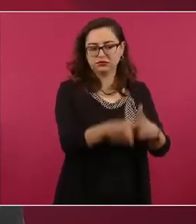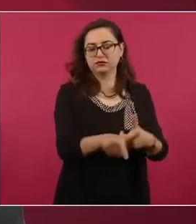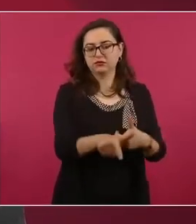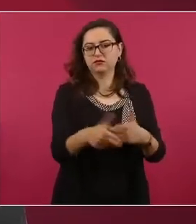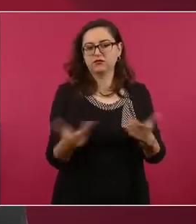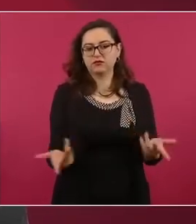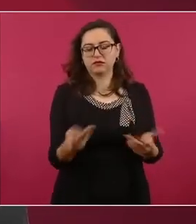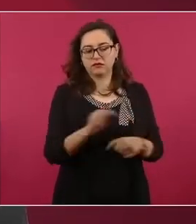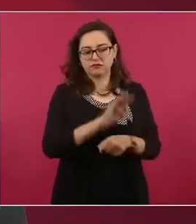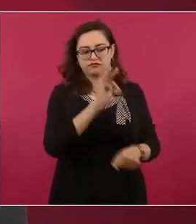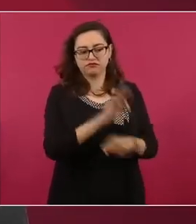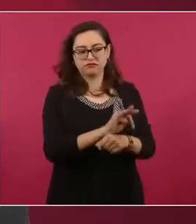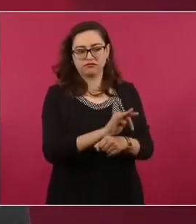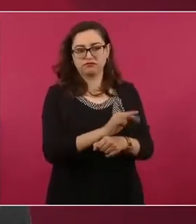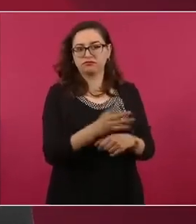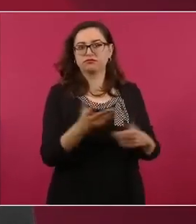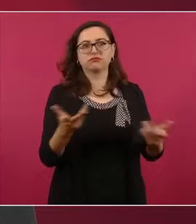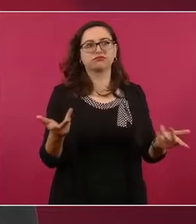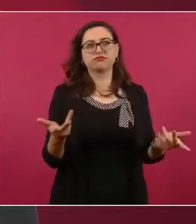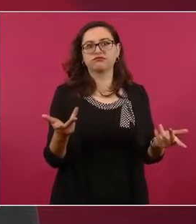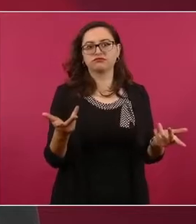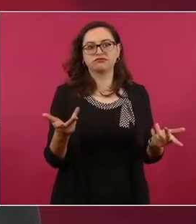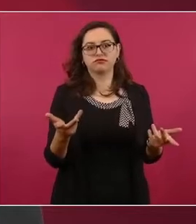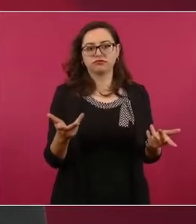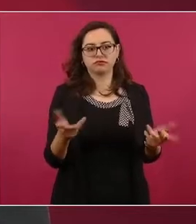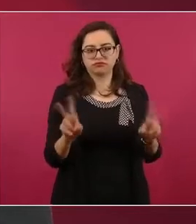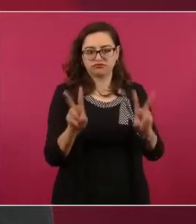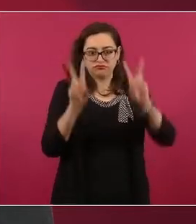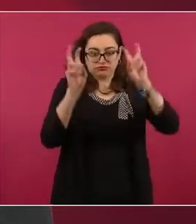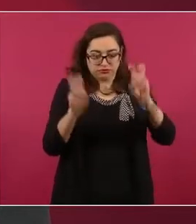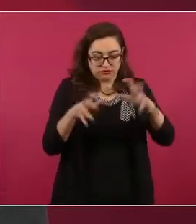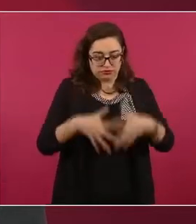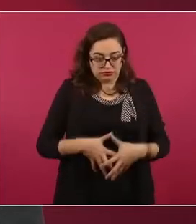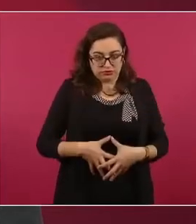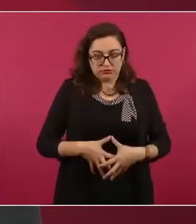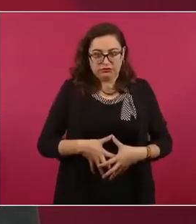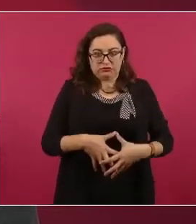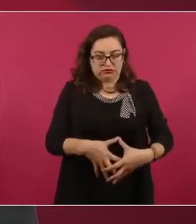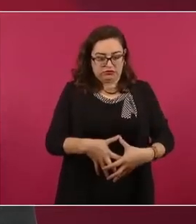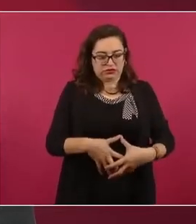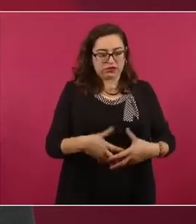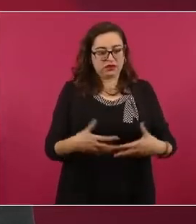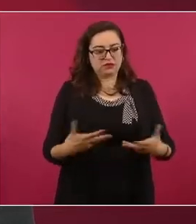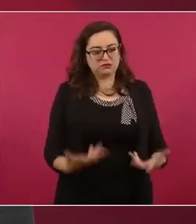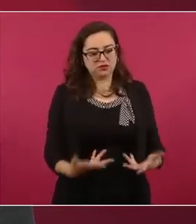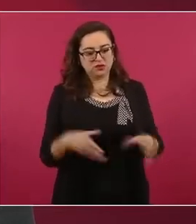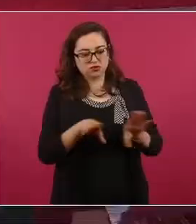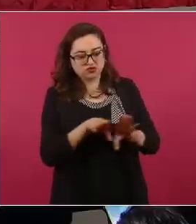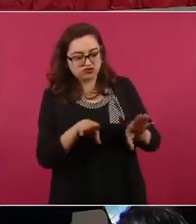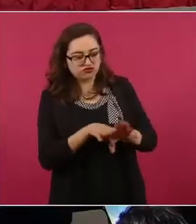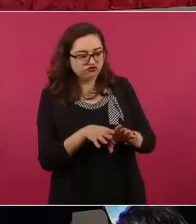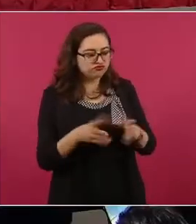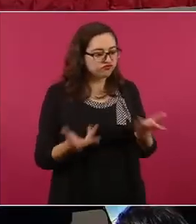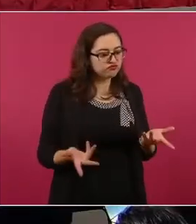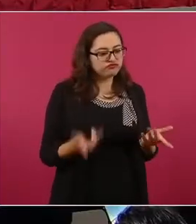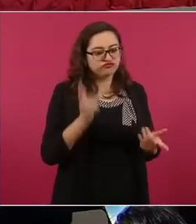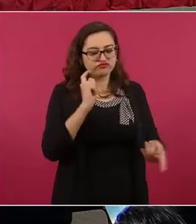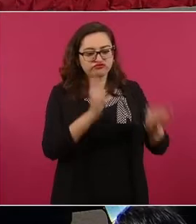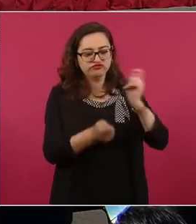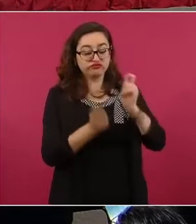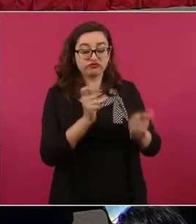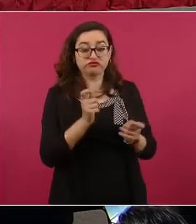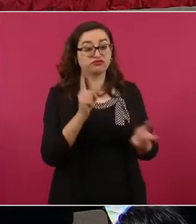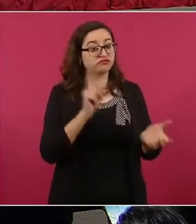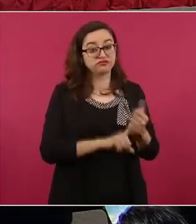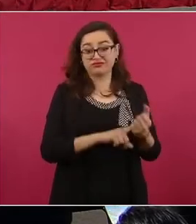jurídico una visión muy técnica, a veces tecnocrática, de la práctica del parto,